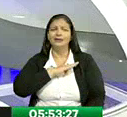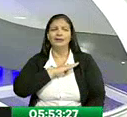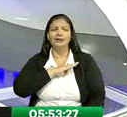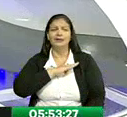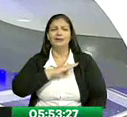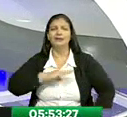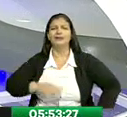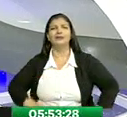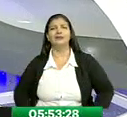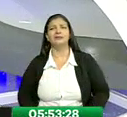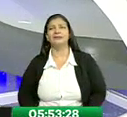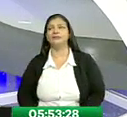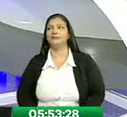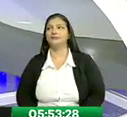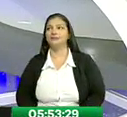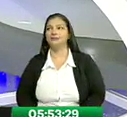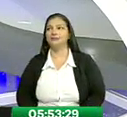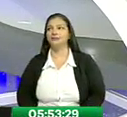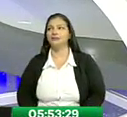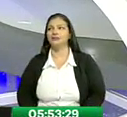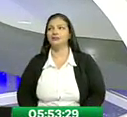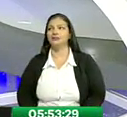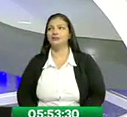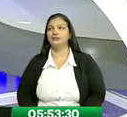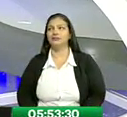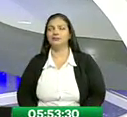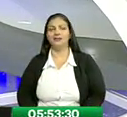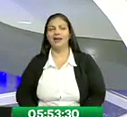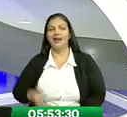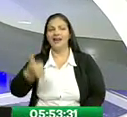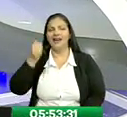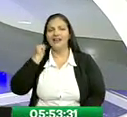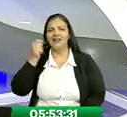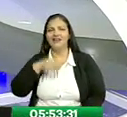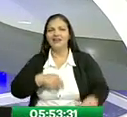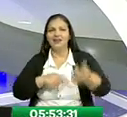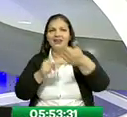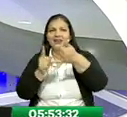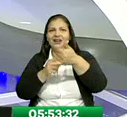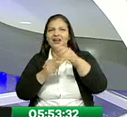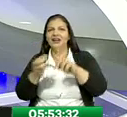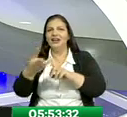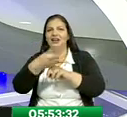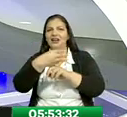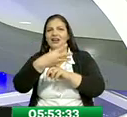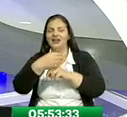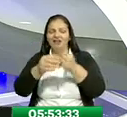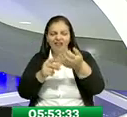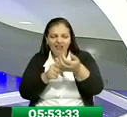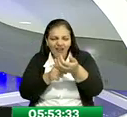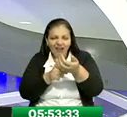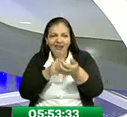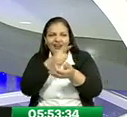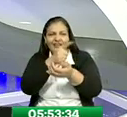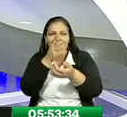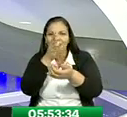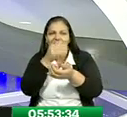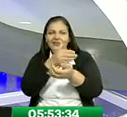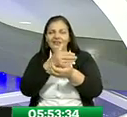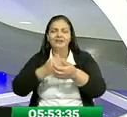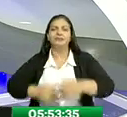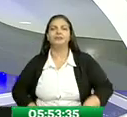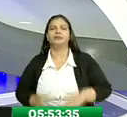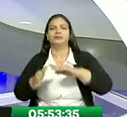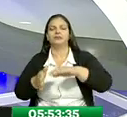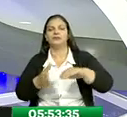cuidado, cuidado. Usted, que ya le sacaron un meme ayer. Se me fue un absoluto chiquito. Sí, uno que está haciéndose notó. Yo digo, ¿dónde estamos y a